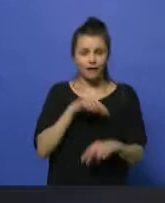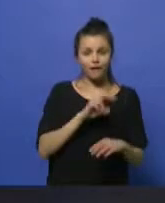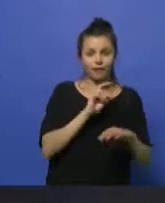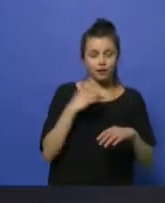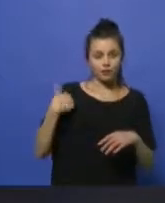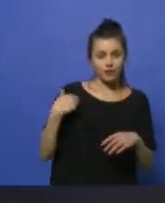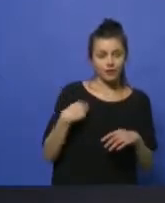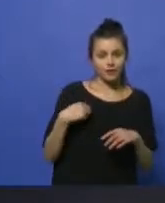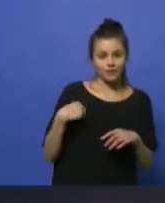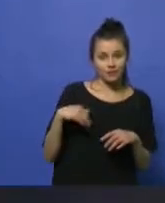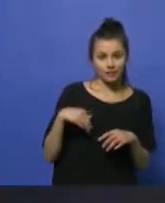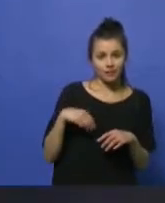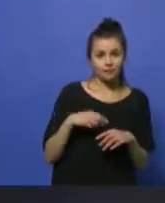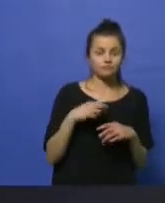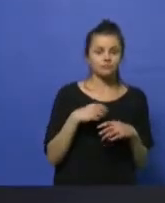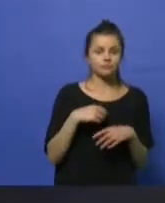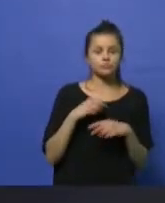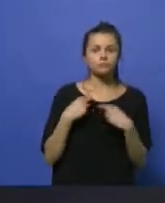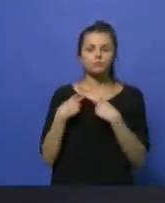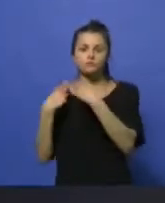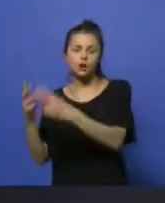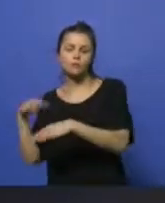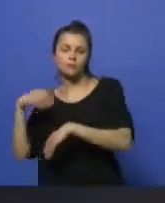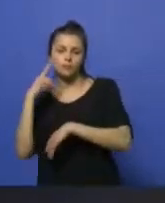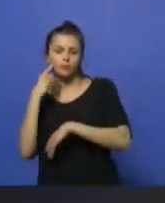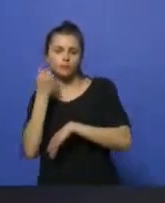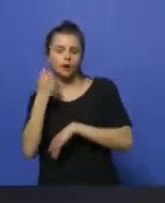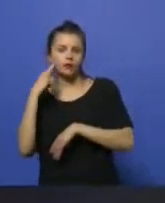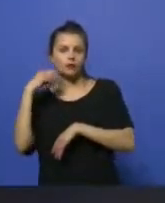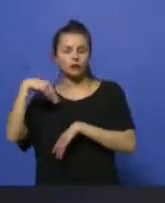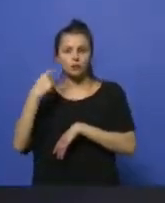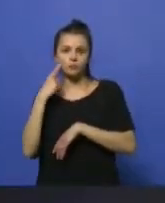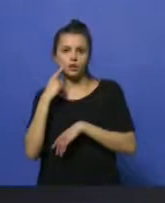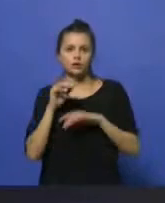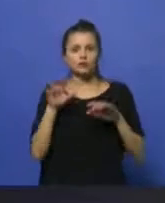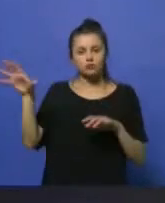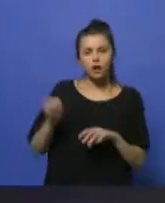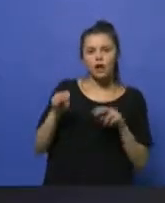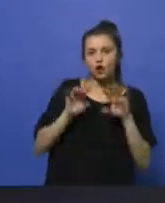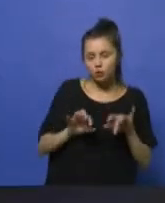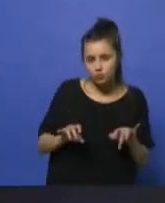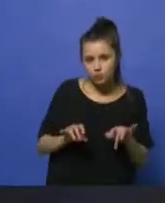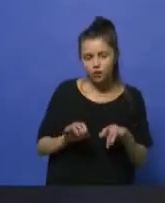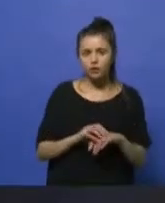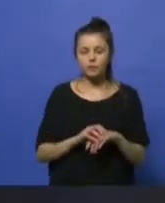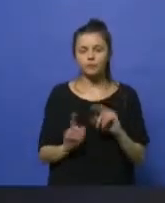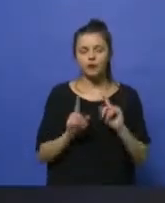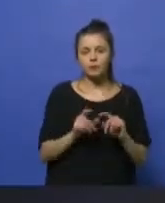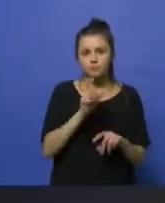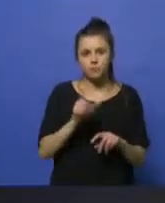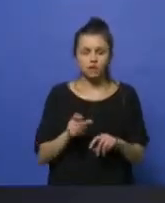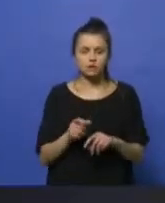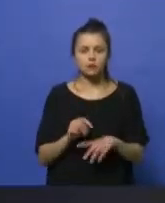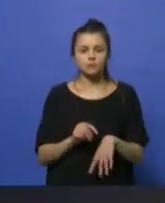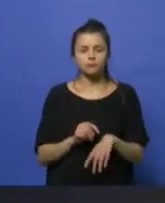Argentina. Viajando a Miami. Y si te traes una computadora que también podés traerte. Que sabemos que mucha gente, hay que